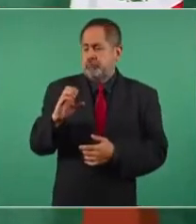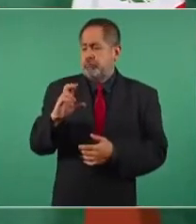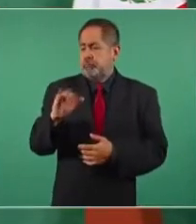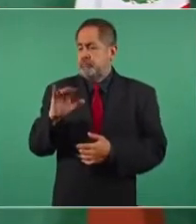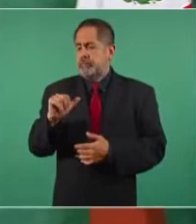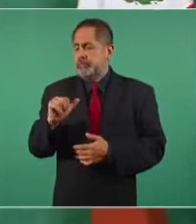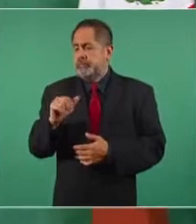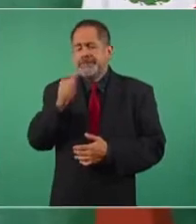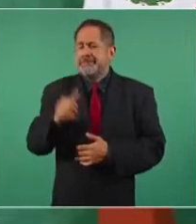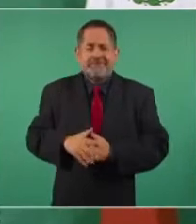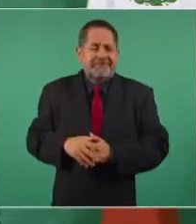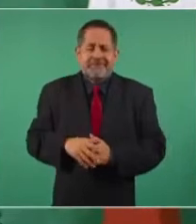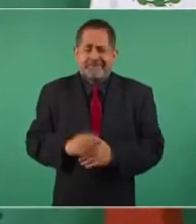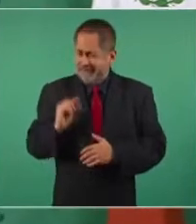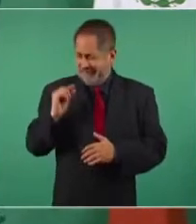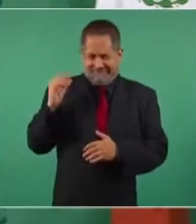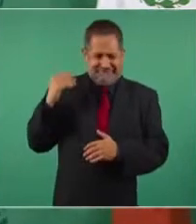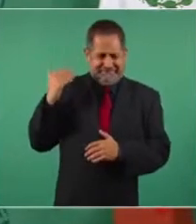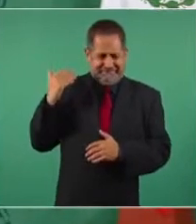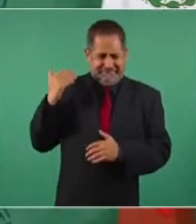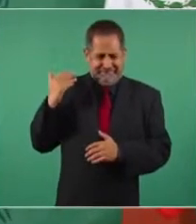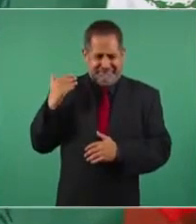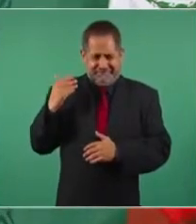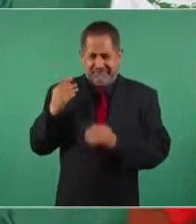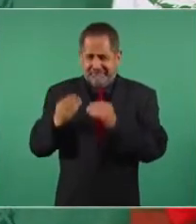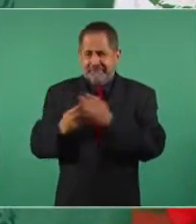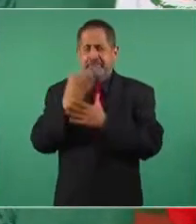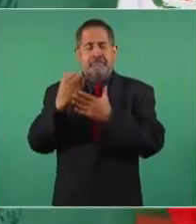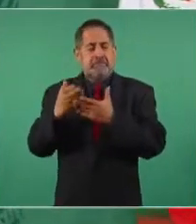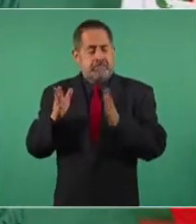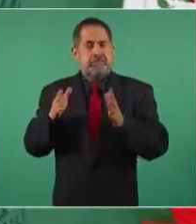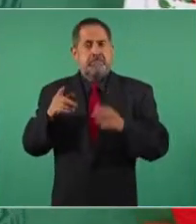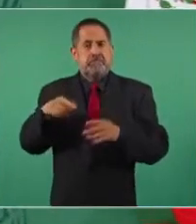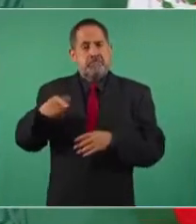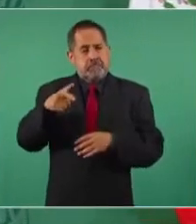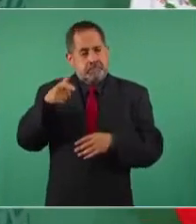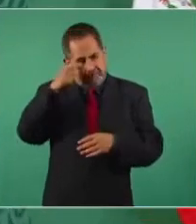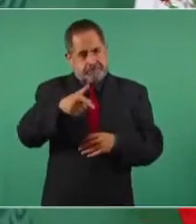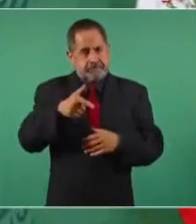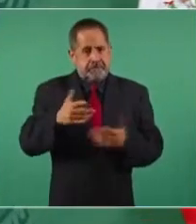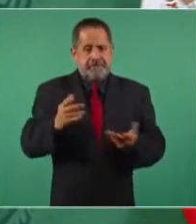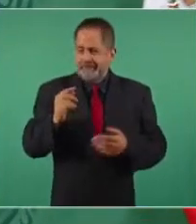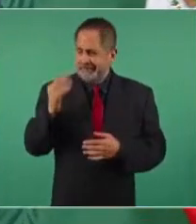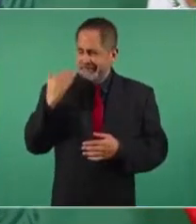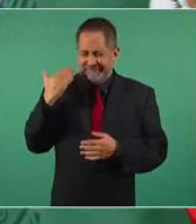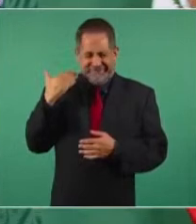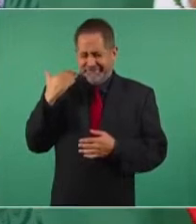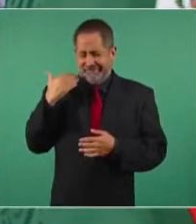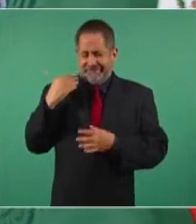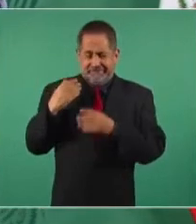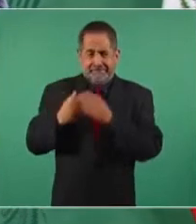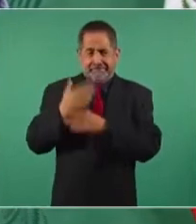penas se expresó la democracia